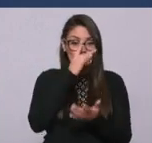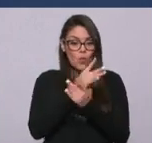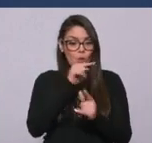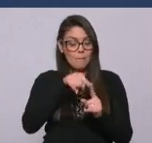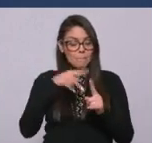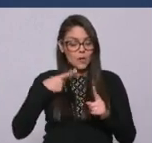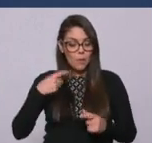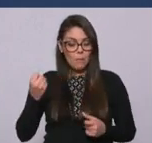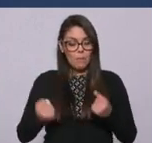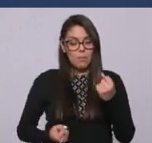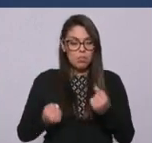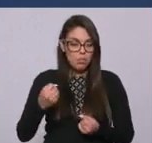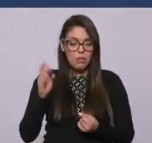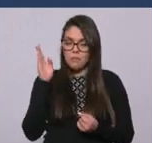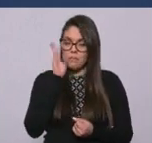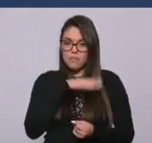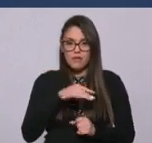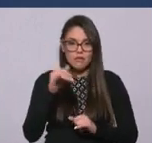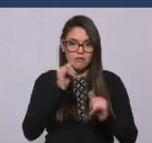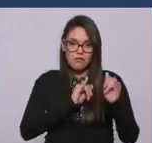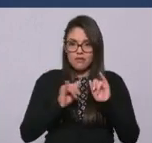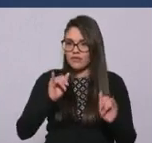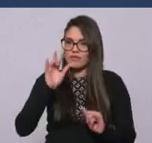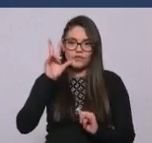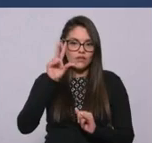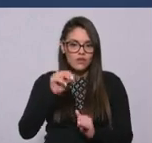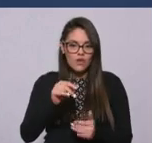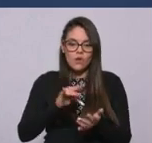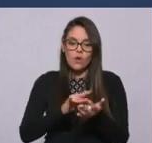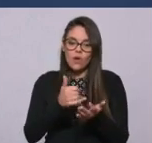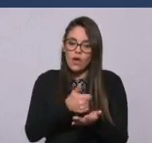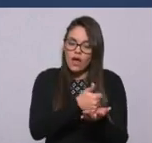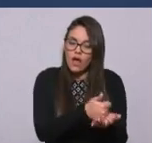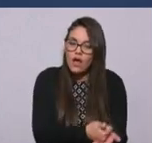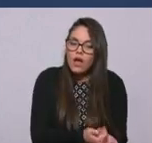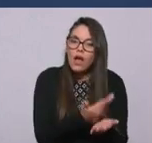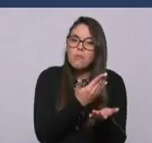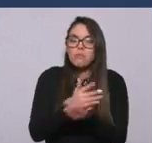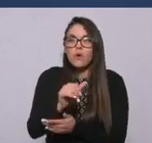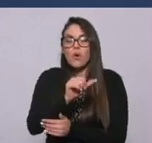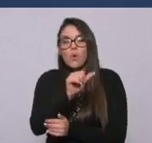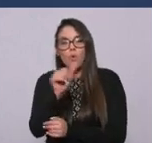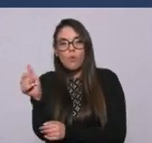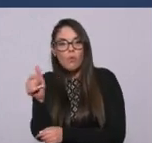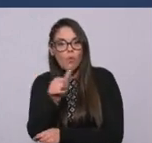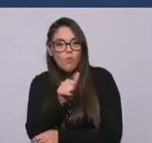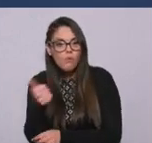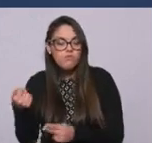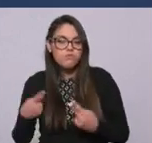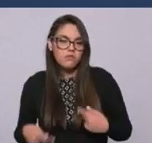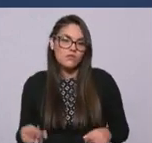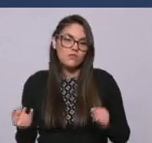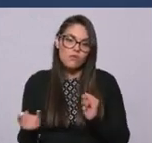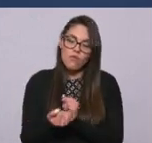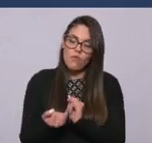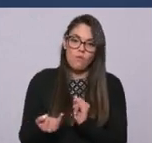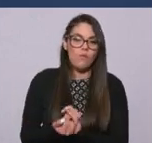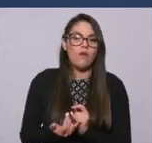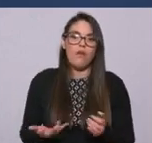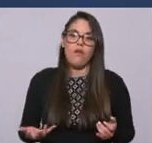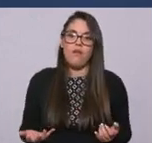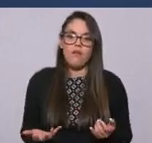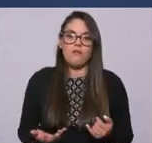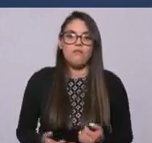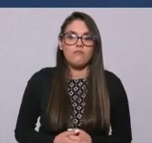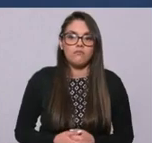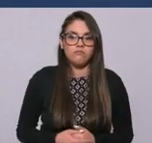manera inadecuada, intoxicada por el consumo de bebidas o por cualquier otro estupefaciente, y que no solamente pone en